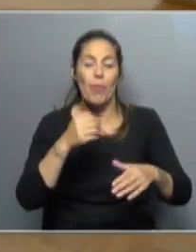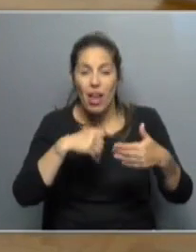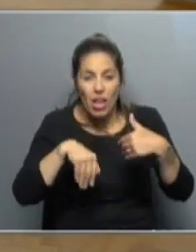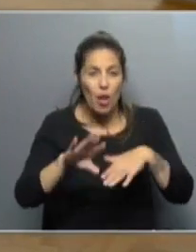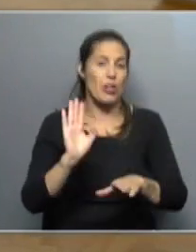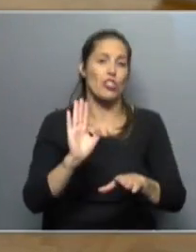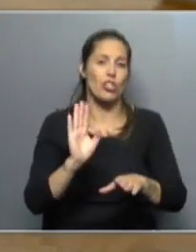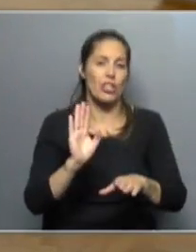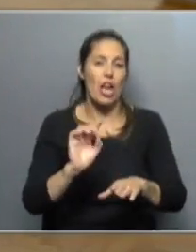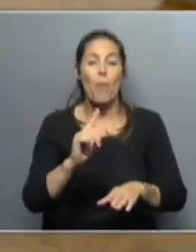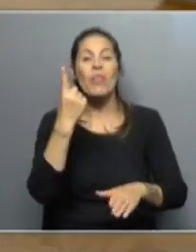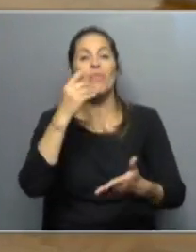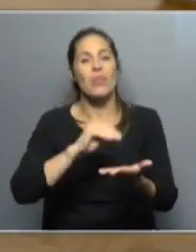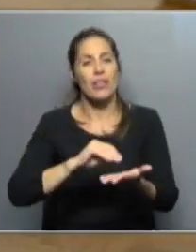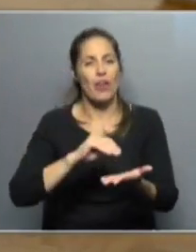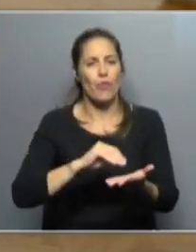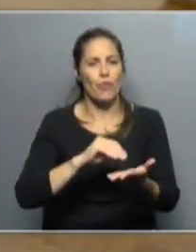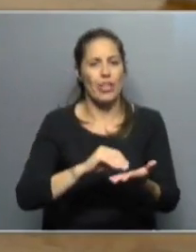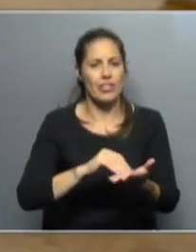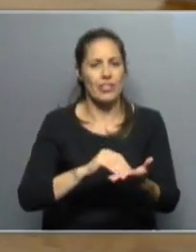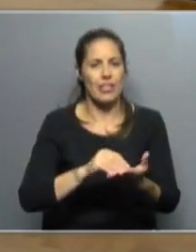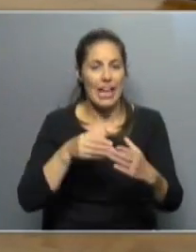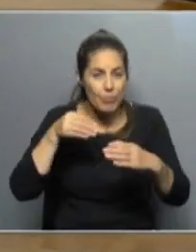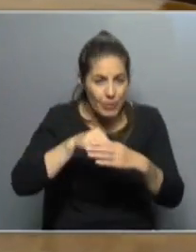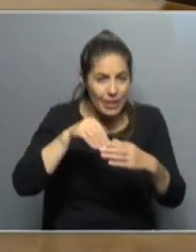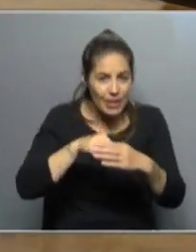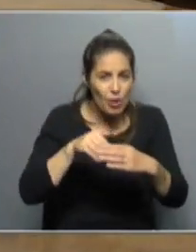para la mayoría te diría que es la primera vez que nos metemos